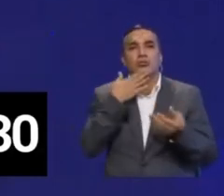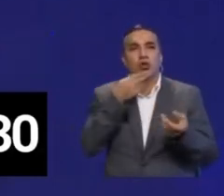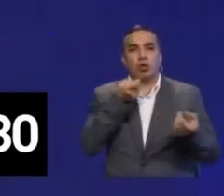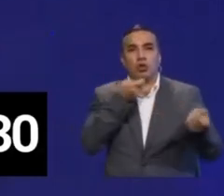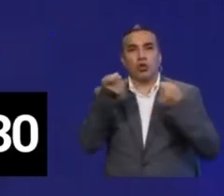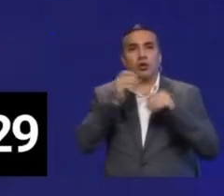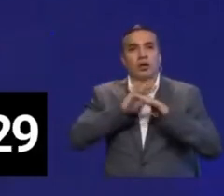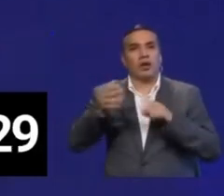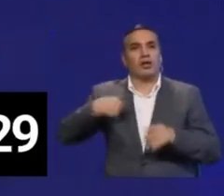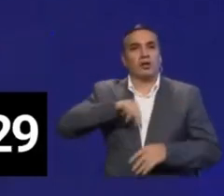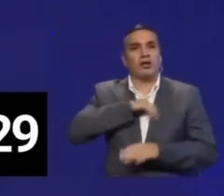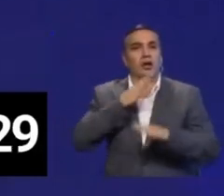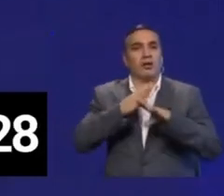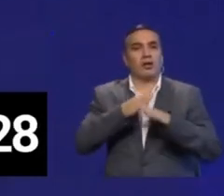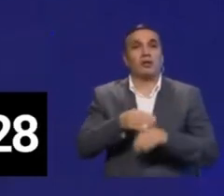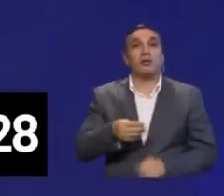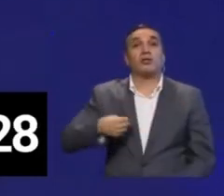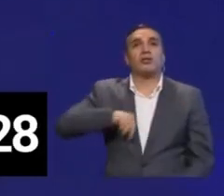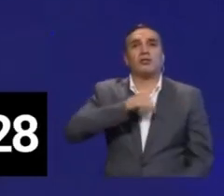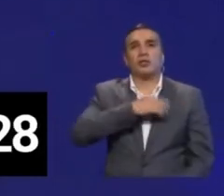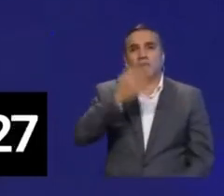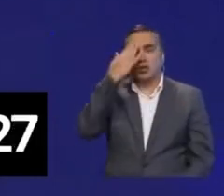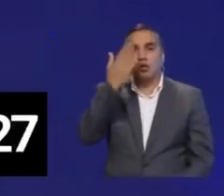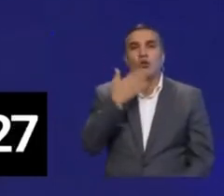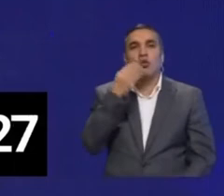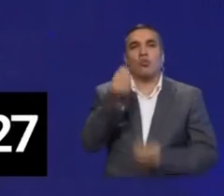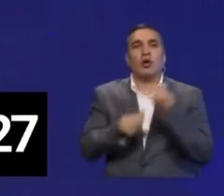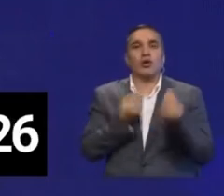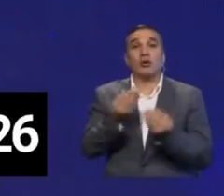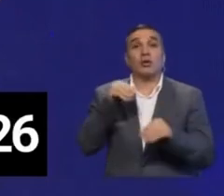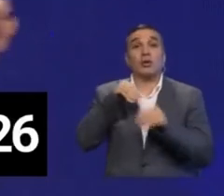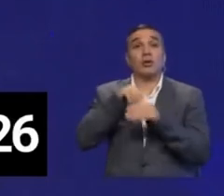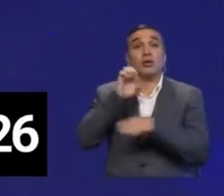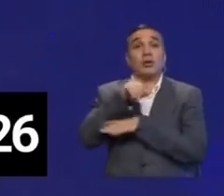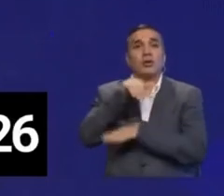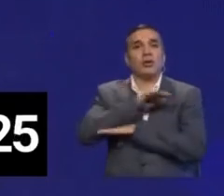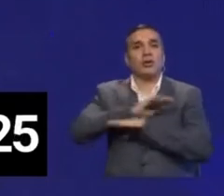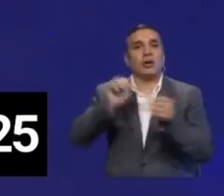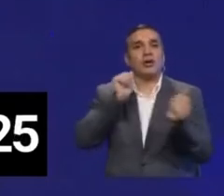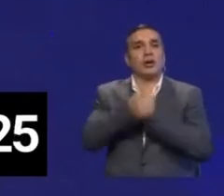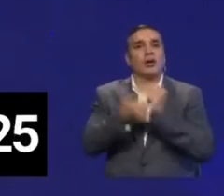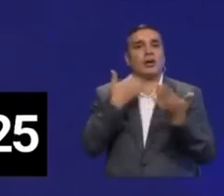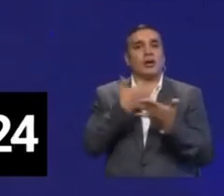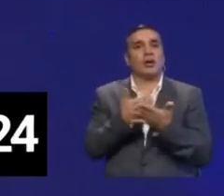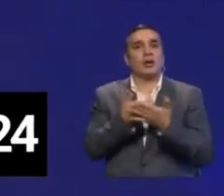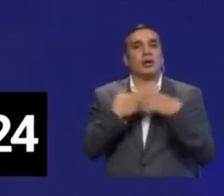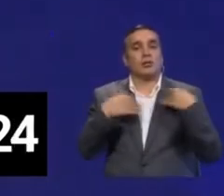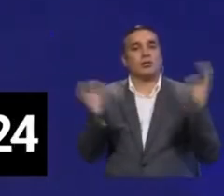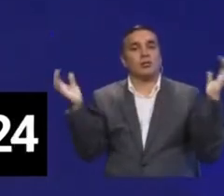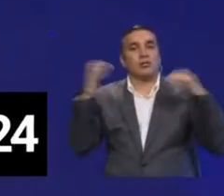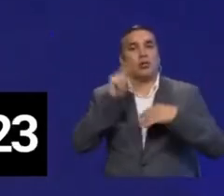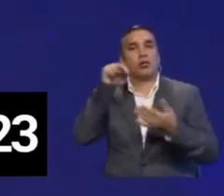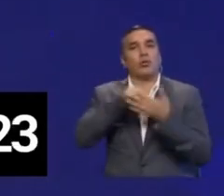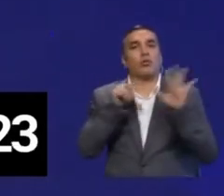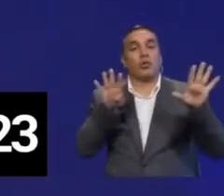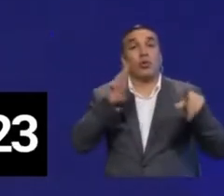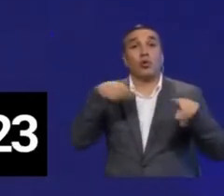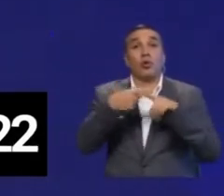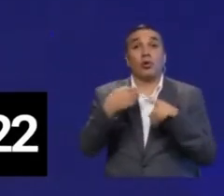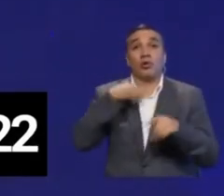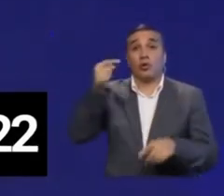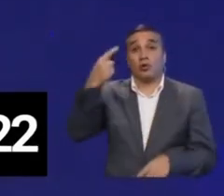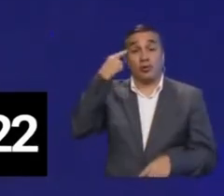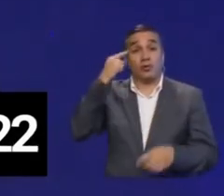controles que ya hemos abordado. Nosotros sabemos cómo hacerlo. El Ecuador ya pasó por una crisis dura en el año 2009 y cuando tuvimos un